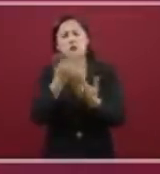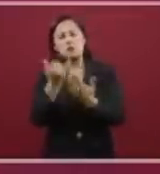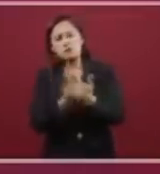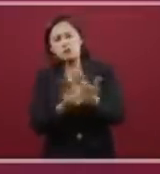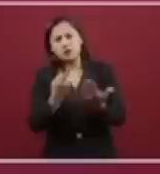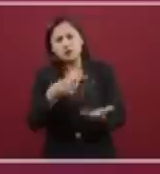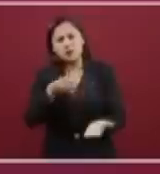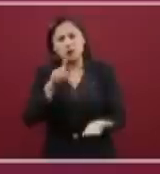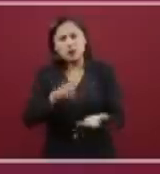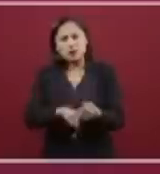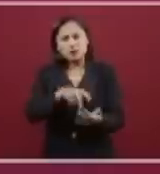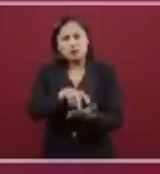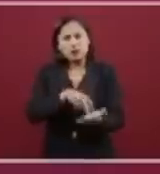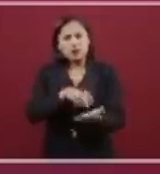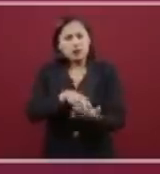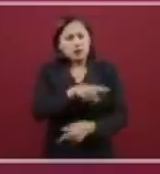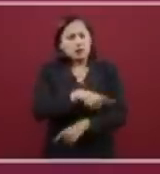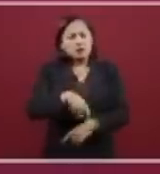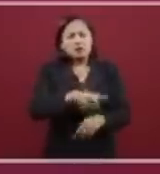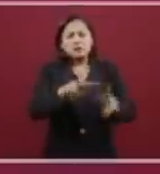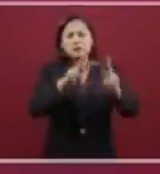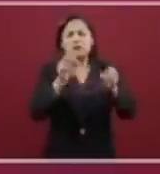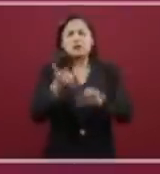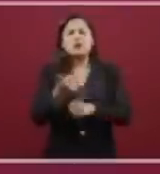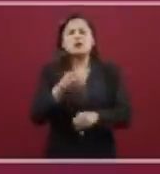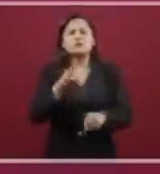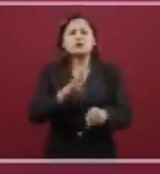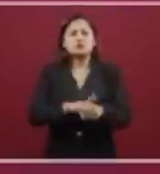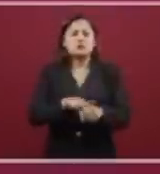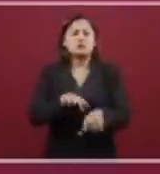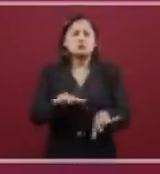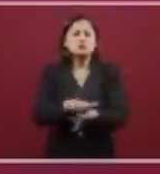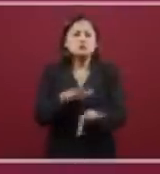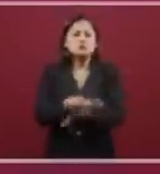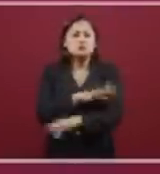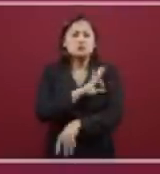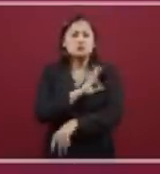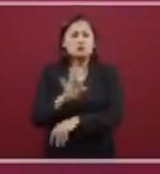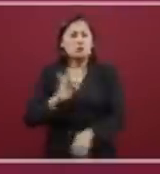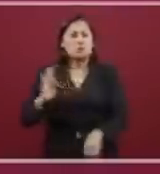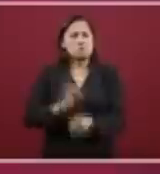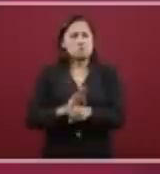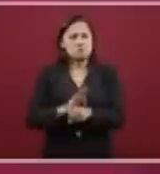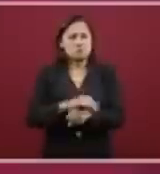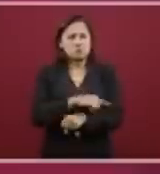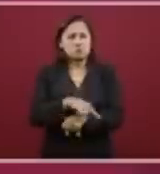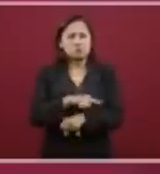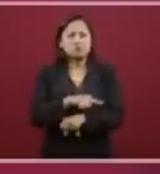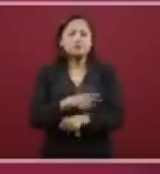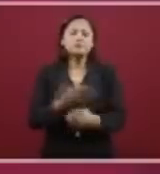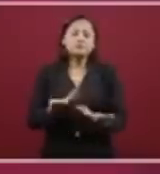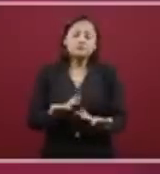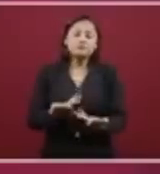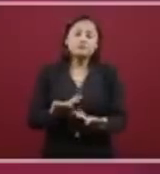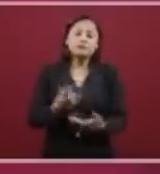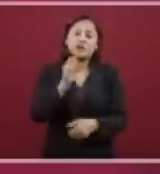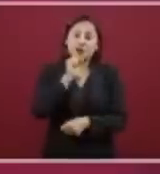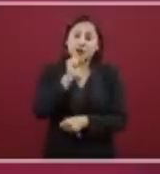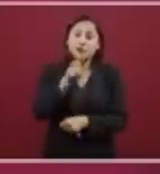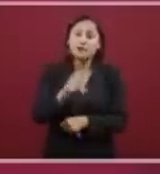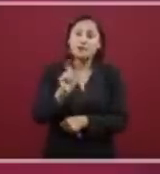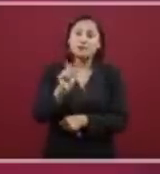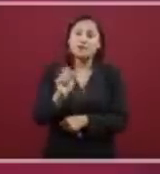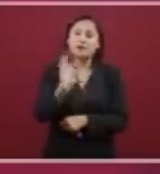adoptadas por el consejo de administración del grupo de los portuarios les daba también el 20 por ciento del valor de las acciones